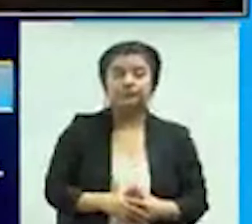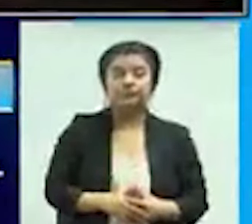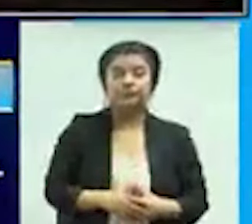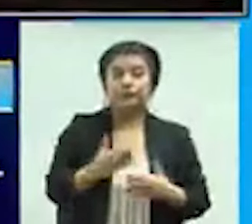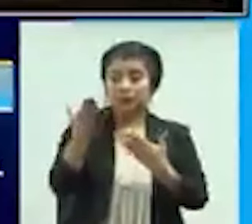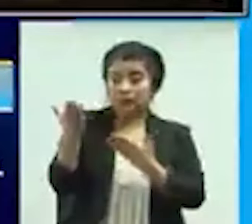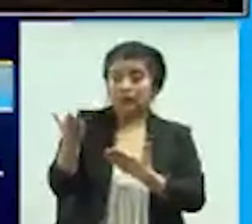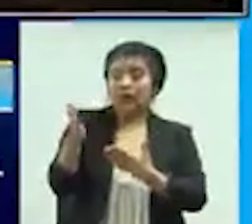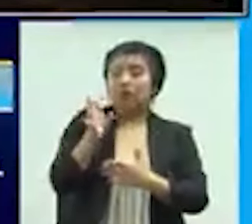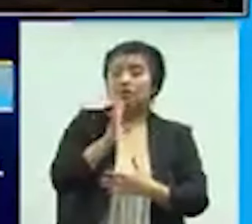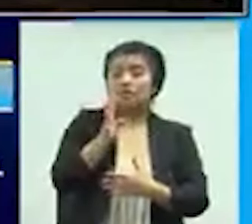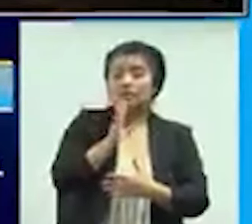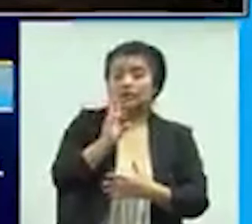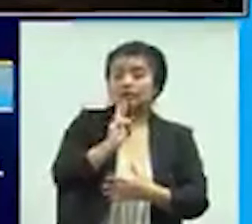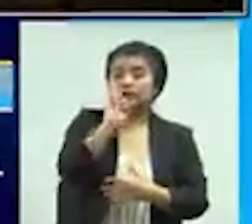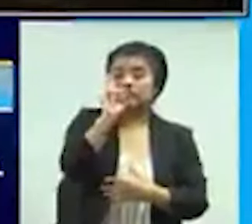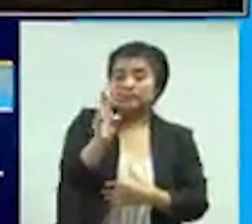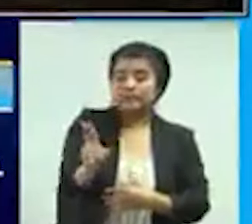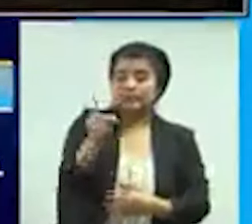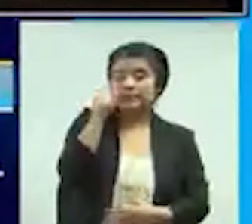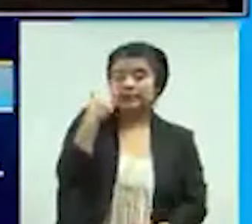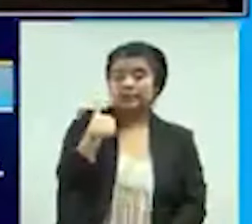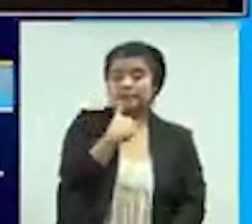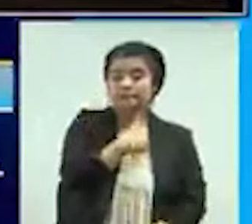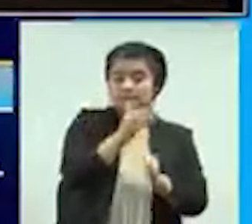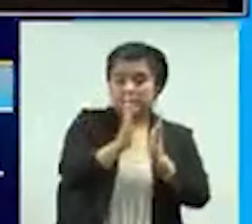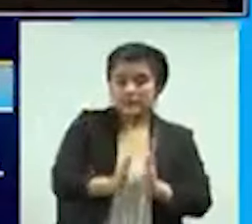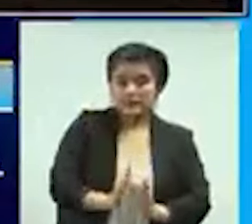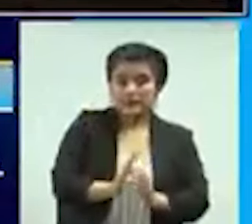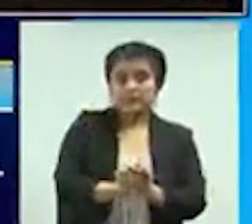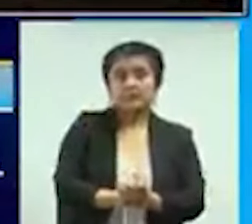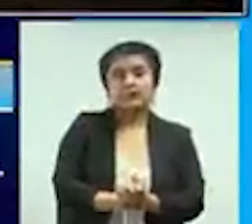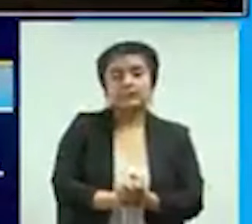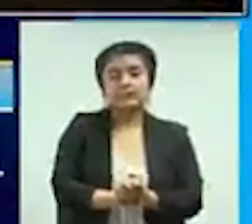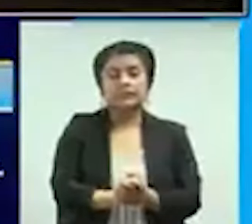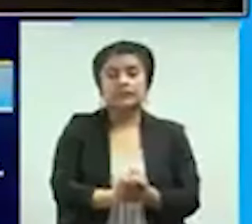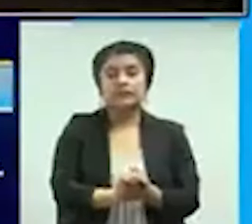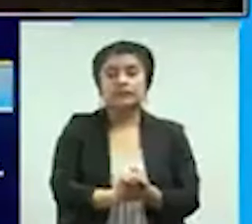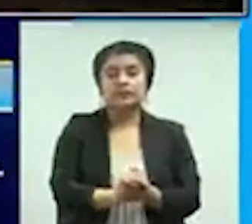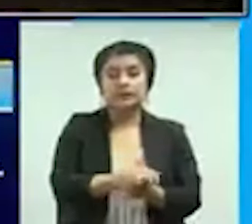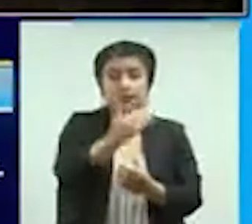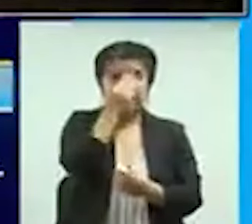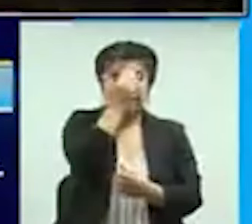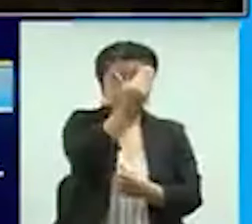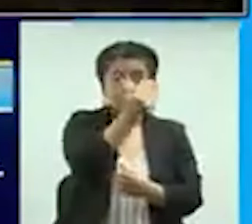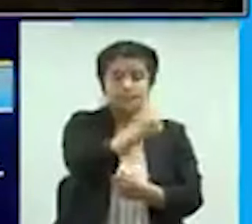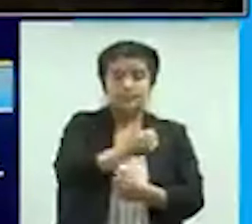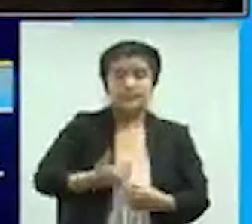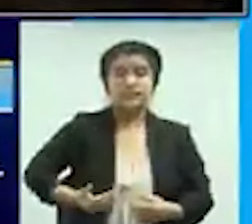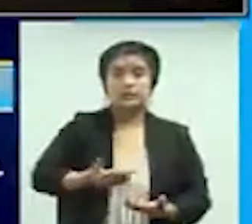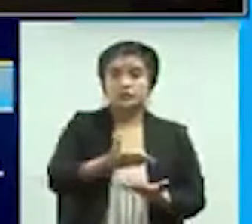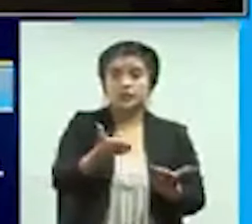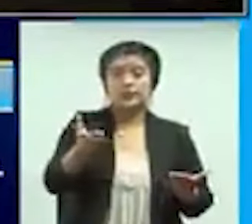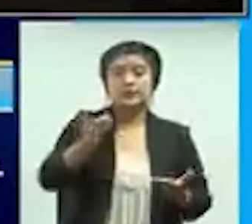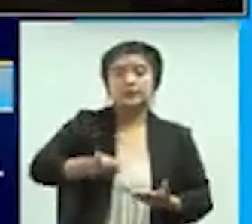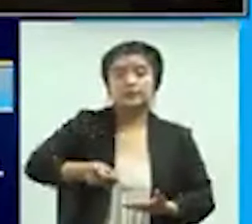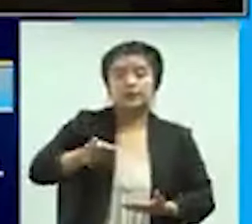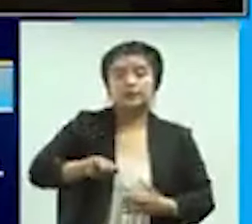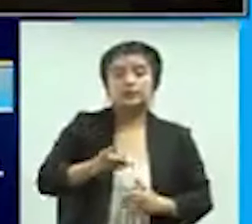Tiene la palabra el señor ministro para responder a la pregunta formulada. Gracias, señor presidente. Honorable